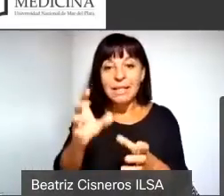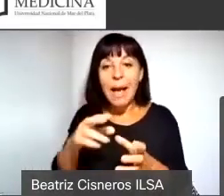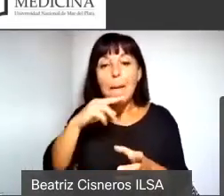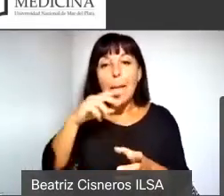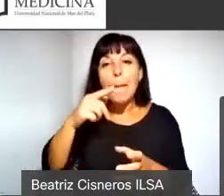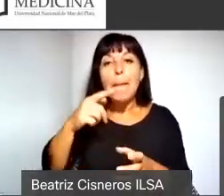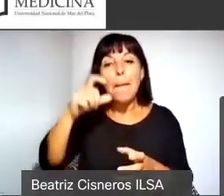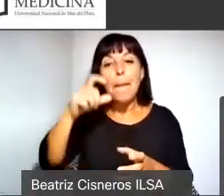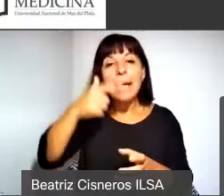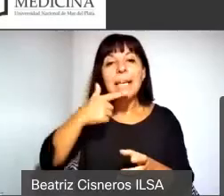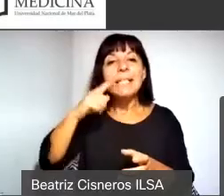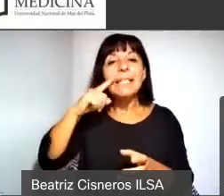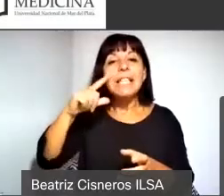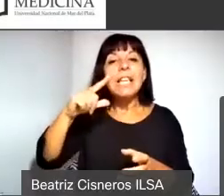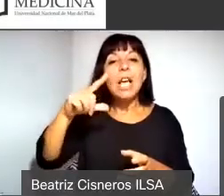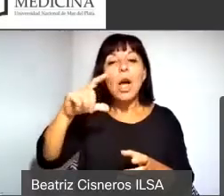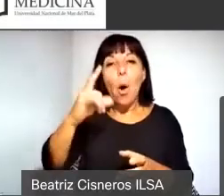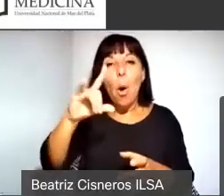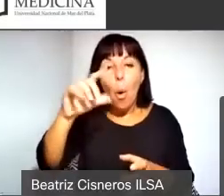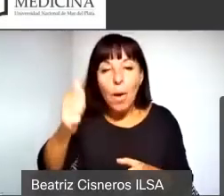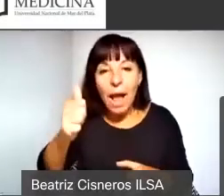de fagosoma.